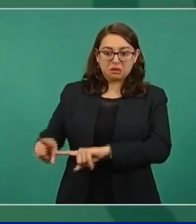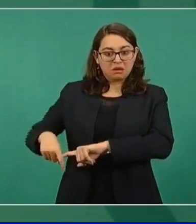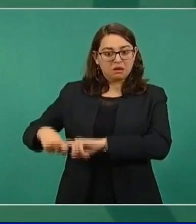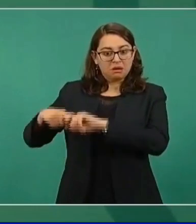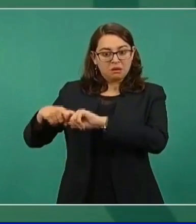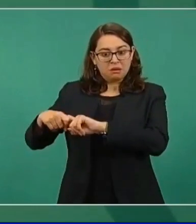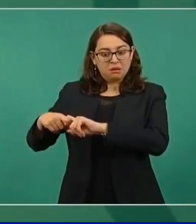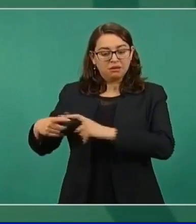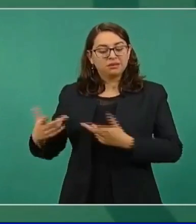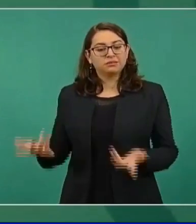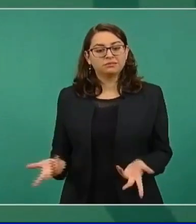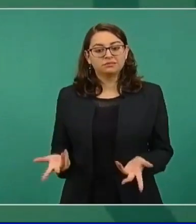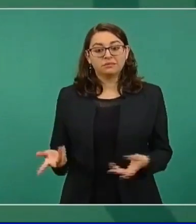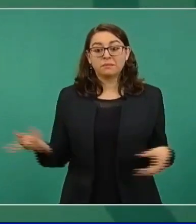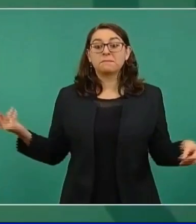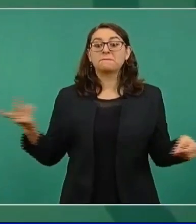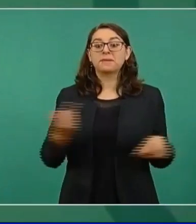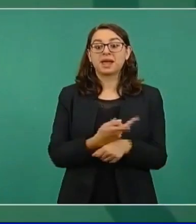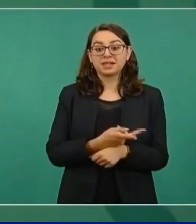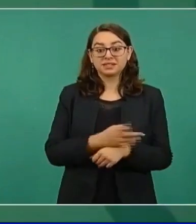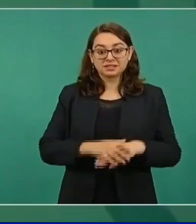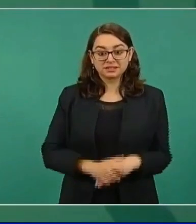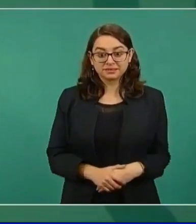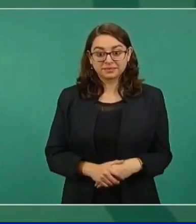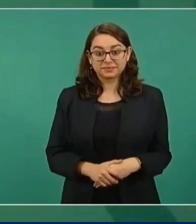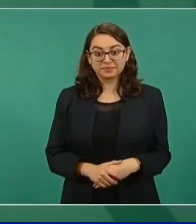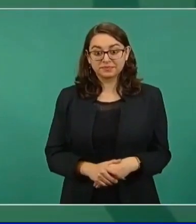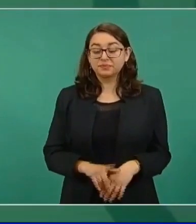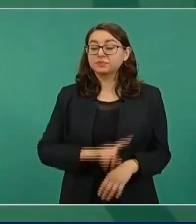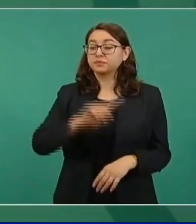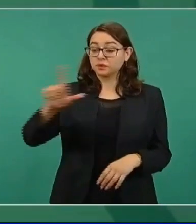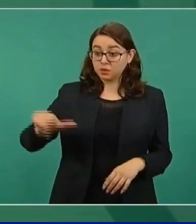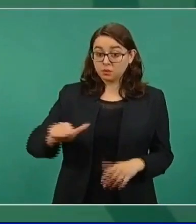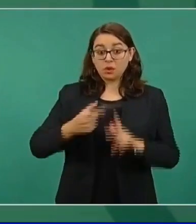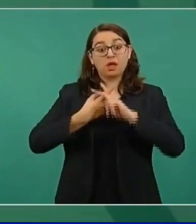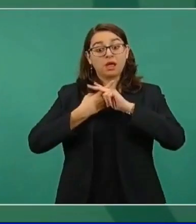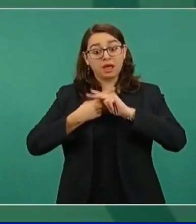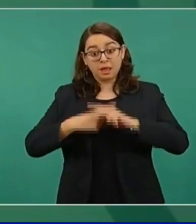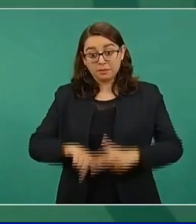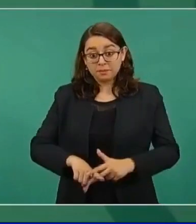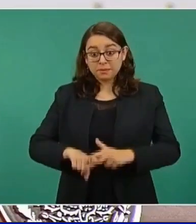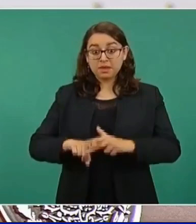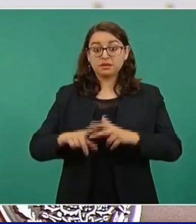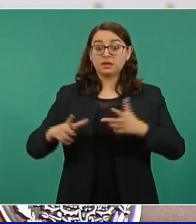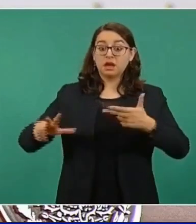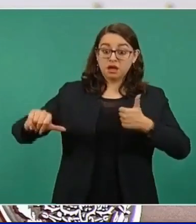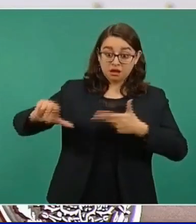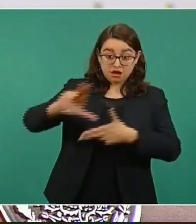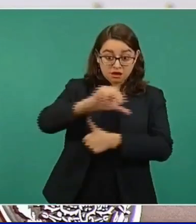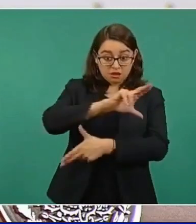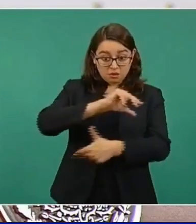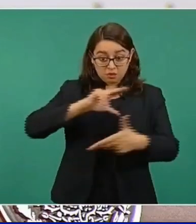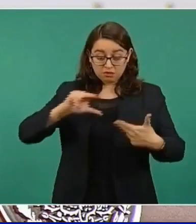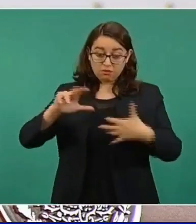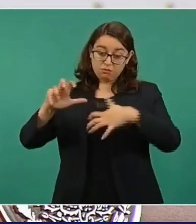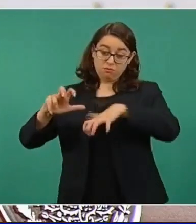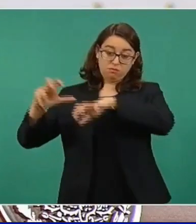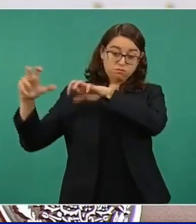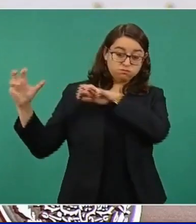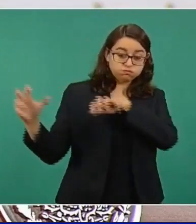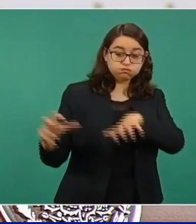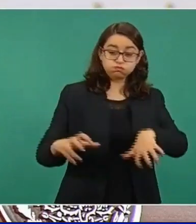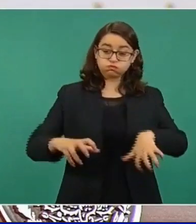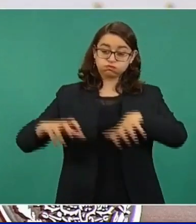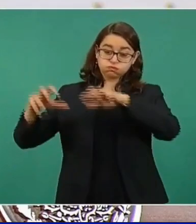Entonces vienen las temporadas de huracanes, que es lo que ha pasado,